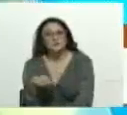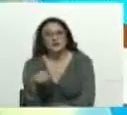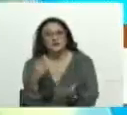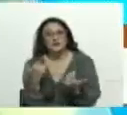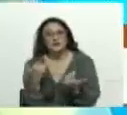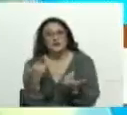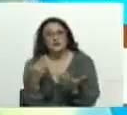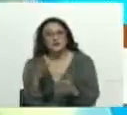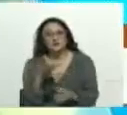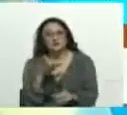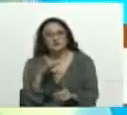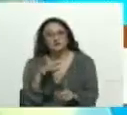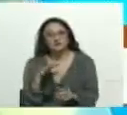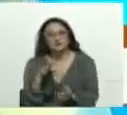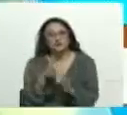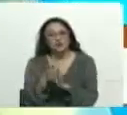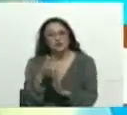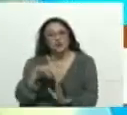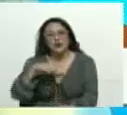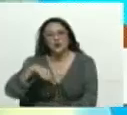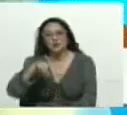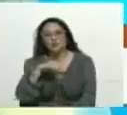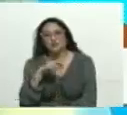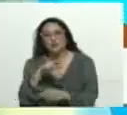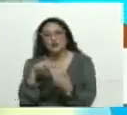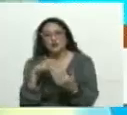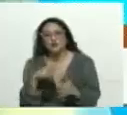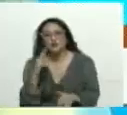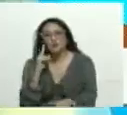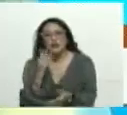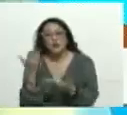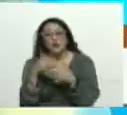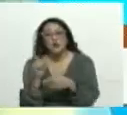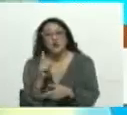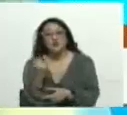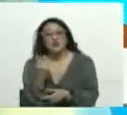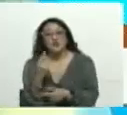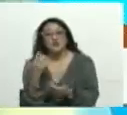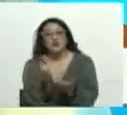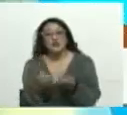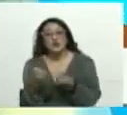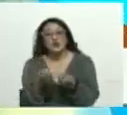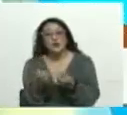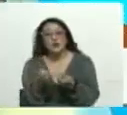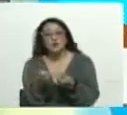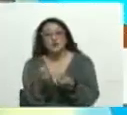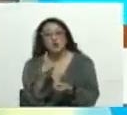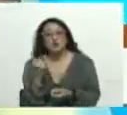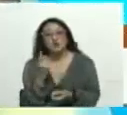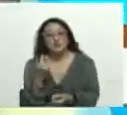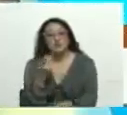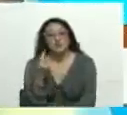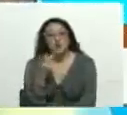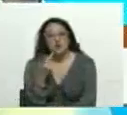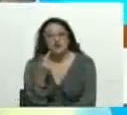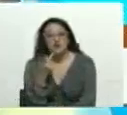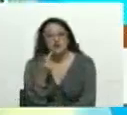que nos aplican a nosotros como Revolución bolivariana el bloqueo no es solamente económico no es solamente político